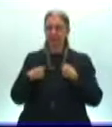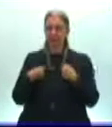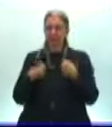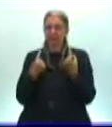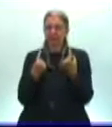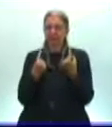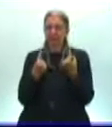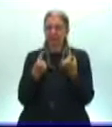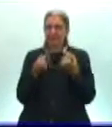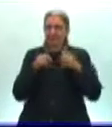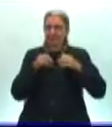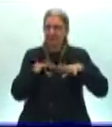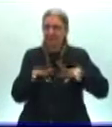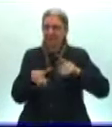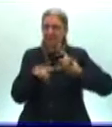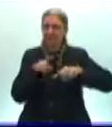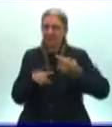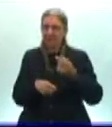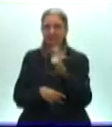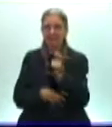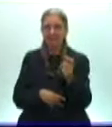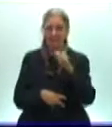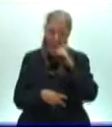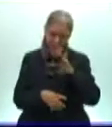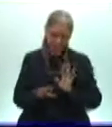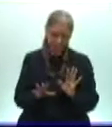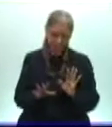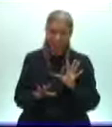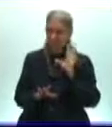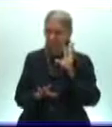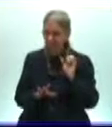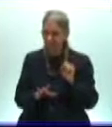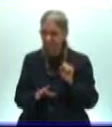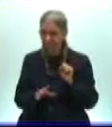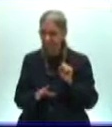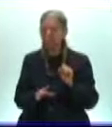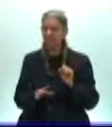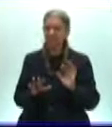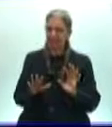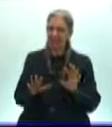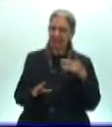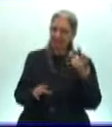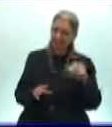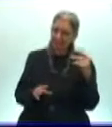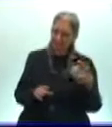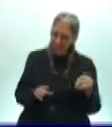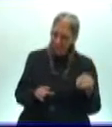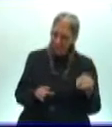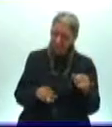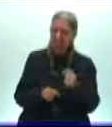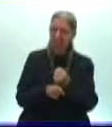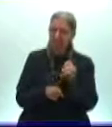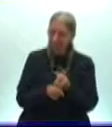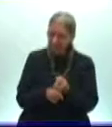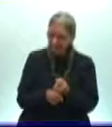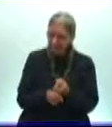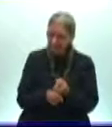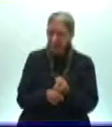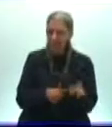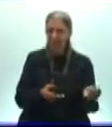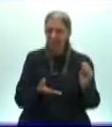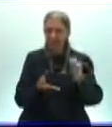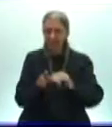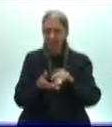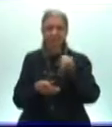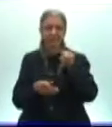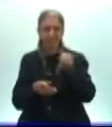procedimiento les puede servir también para cuando ustedes estén en su práctica laboral aplicando